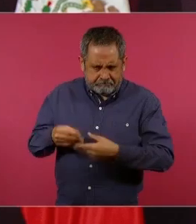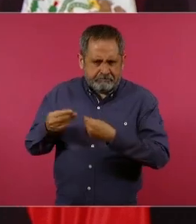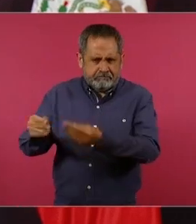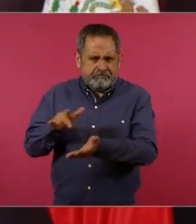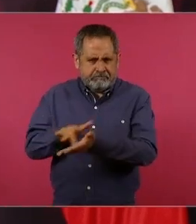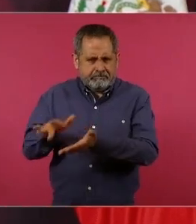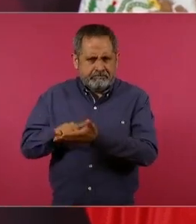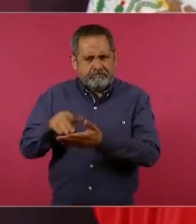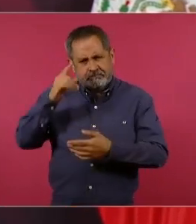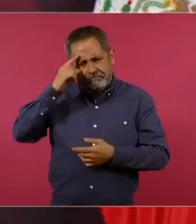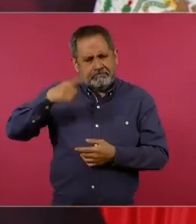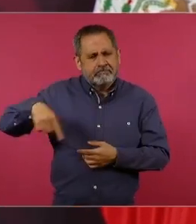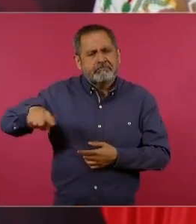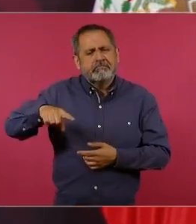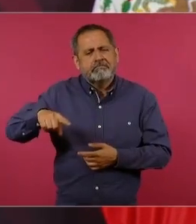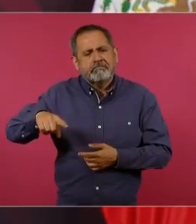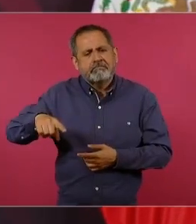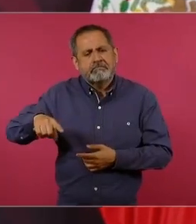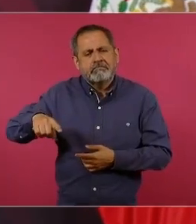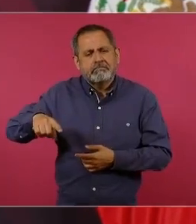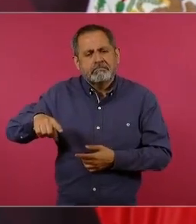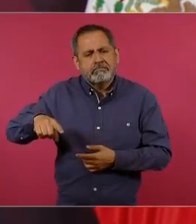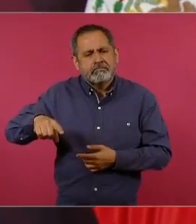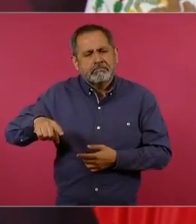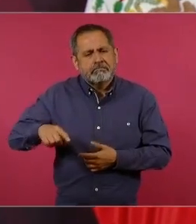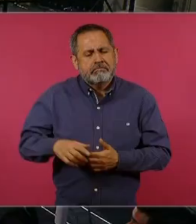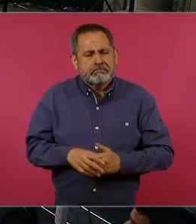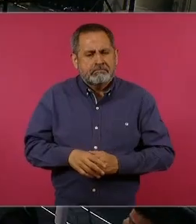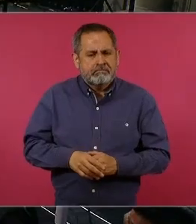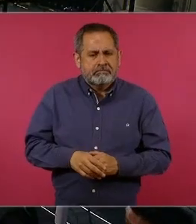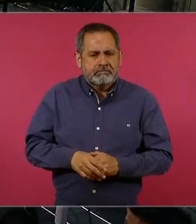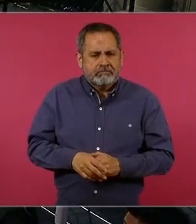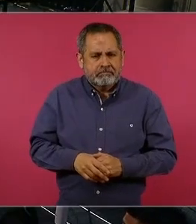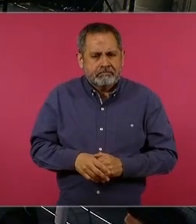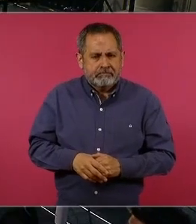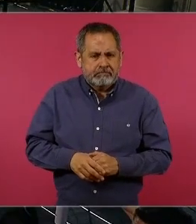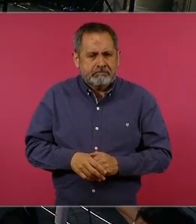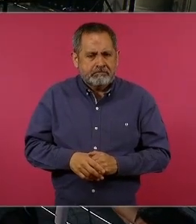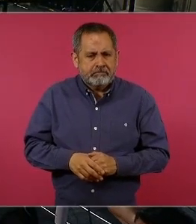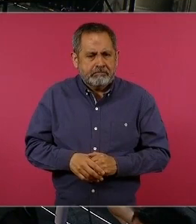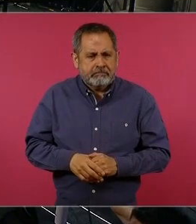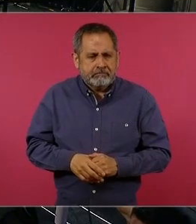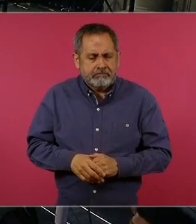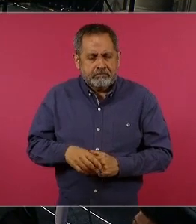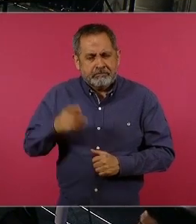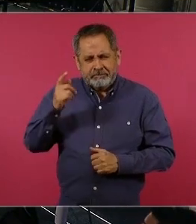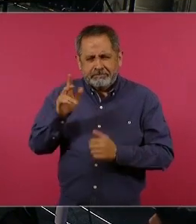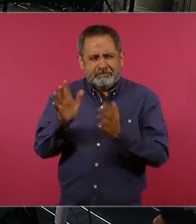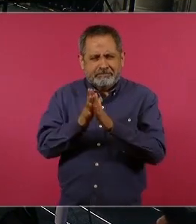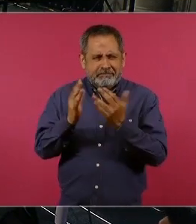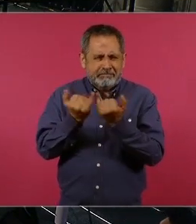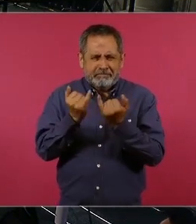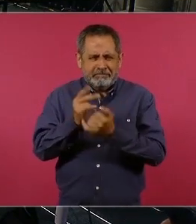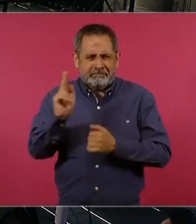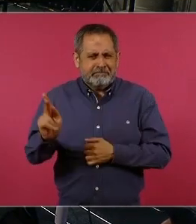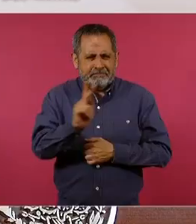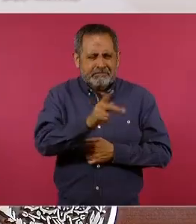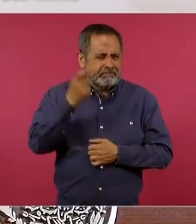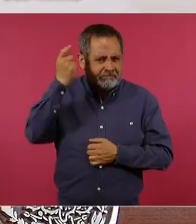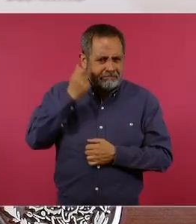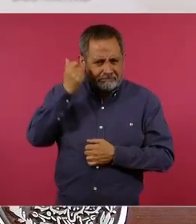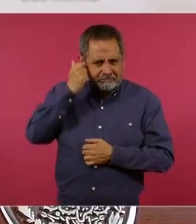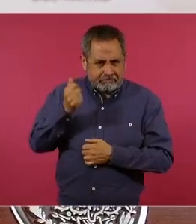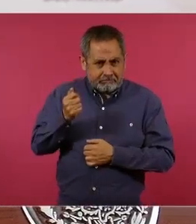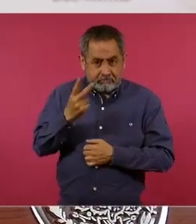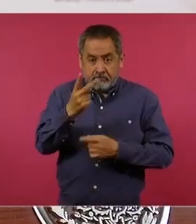¿Sería similar a la de las pensiones que propone? ¿Mande? ¿Sería similar a la reforma de pensiones? Sí, que son